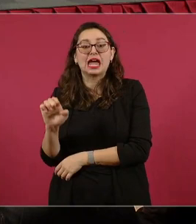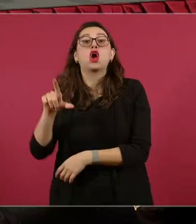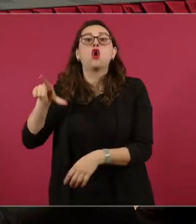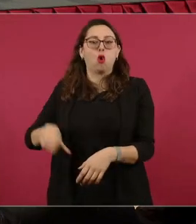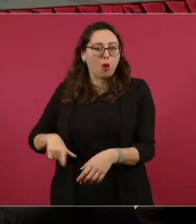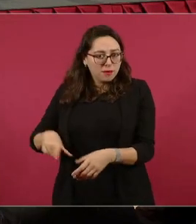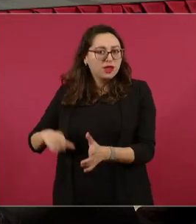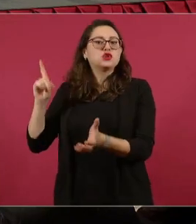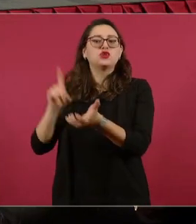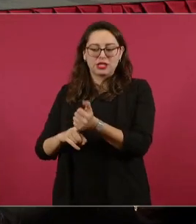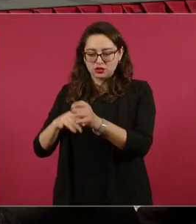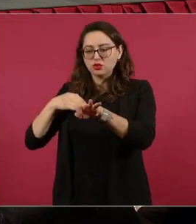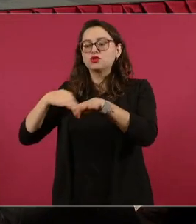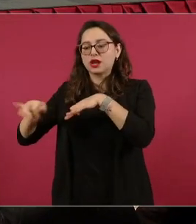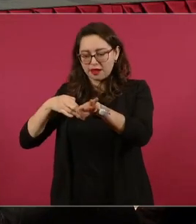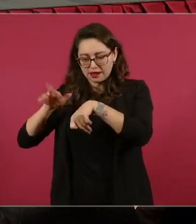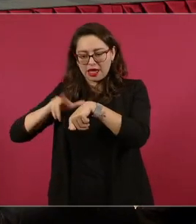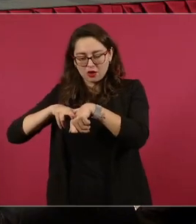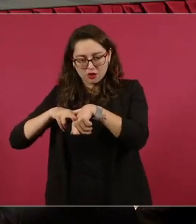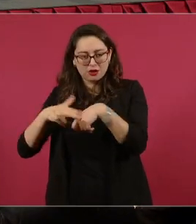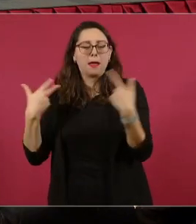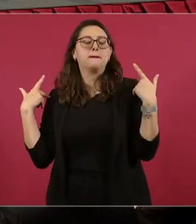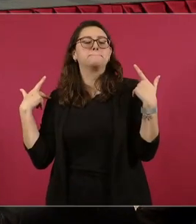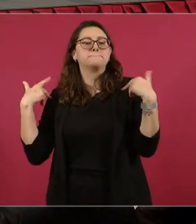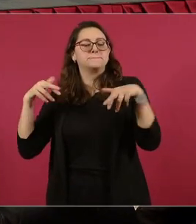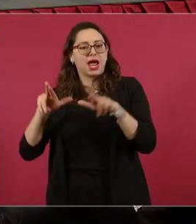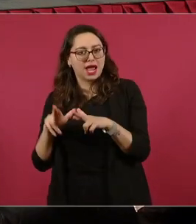al servicio del Estado, maestros,